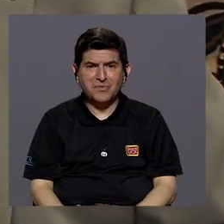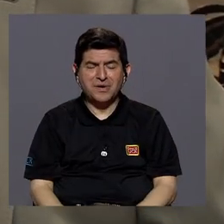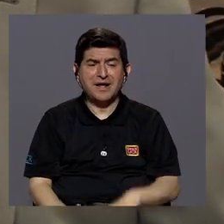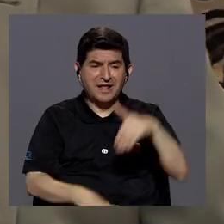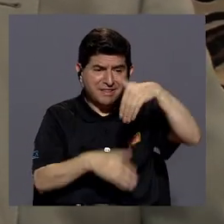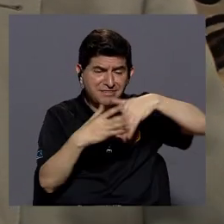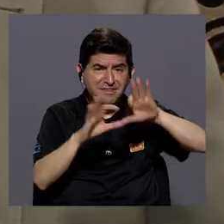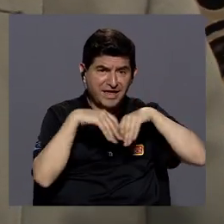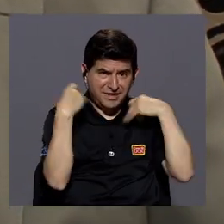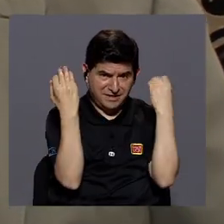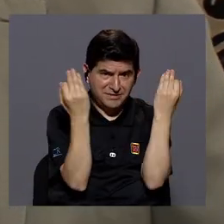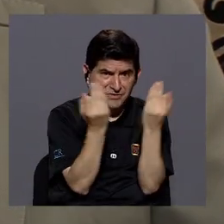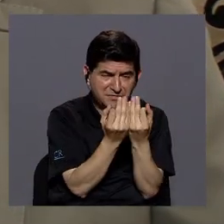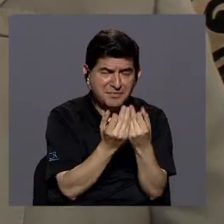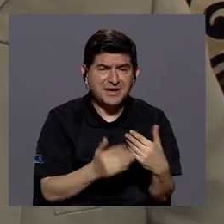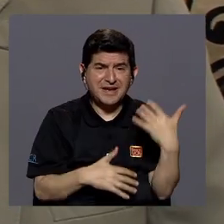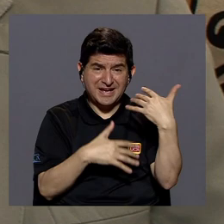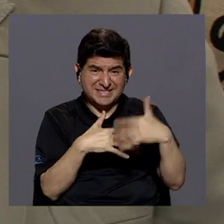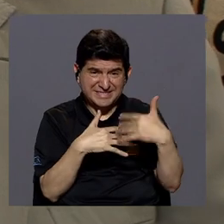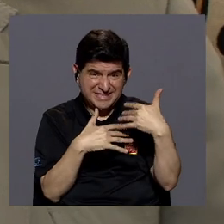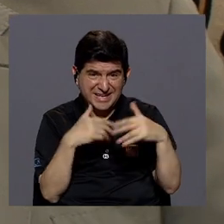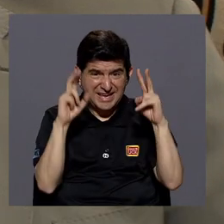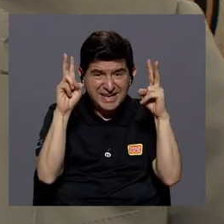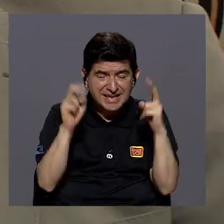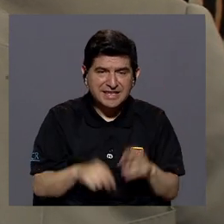familias heridas que todavía no sanan?